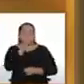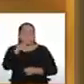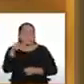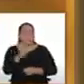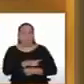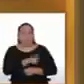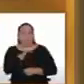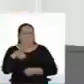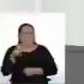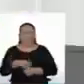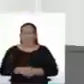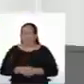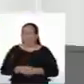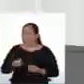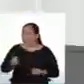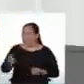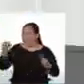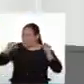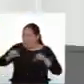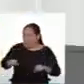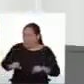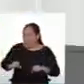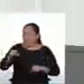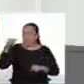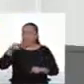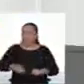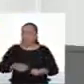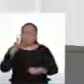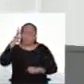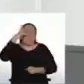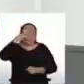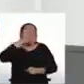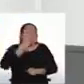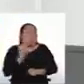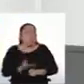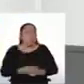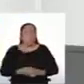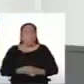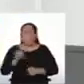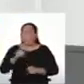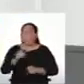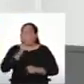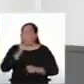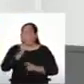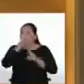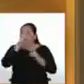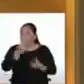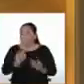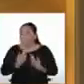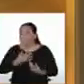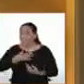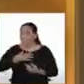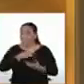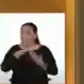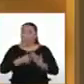pésimo. ¿Cómo que pésimo? Está hermoso. No me faltes el respeto en mi programa. No me